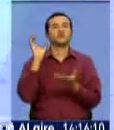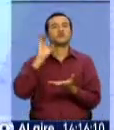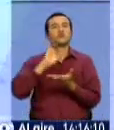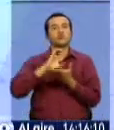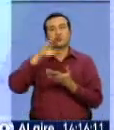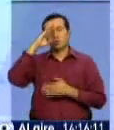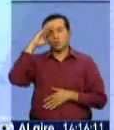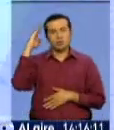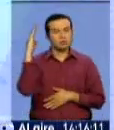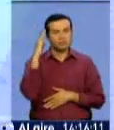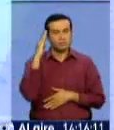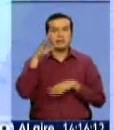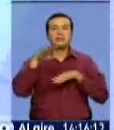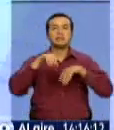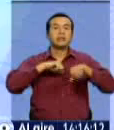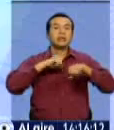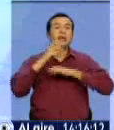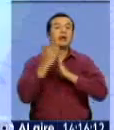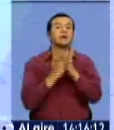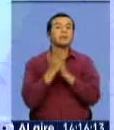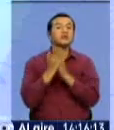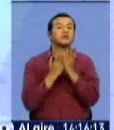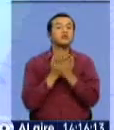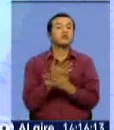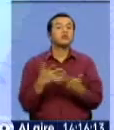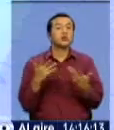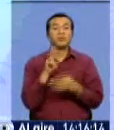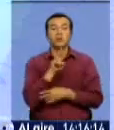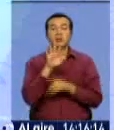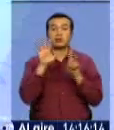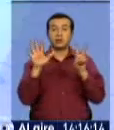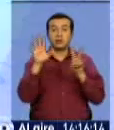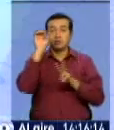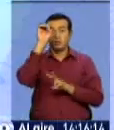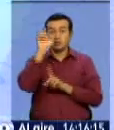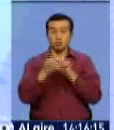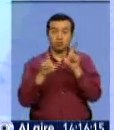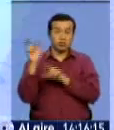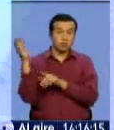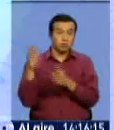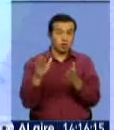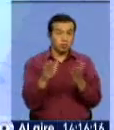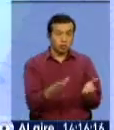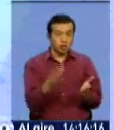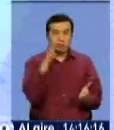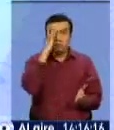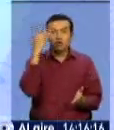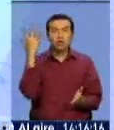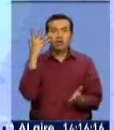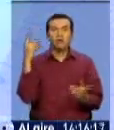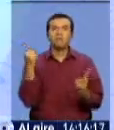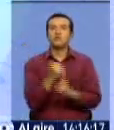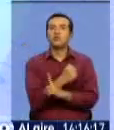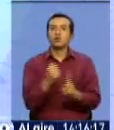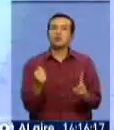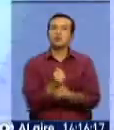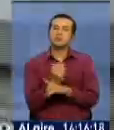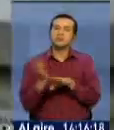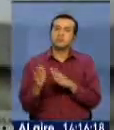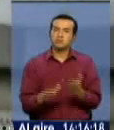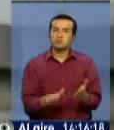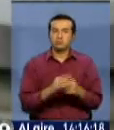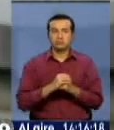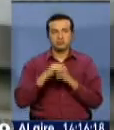Forense. Los servicios de esta institución determinan que el 27% de muertes son por causas violentas.